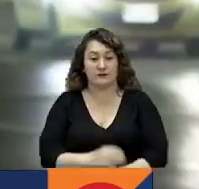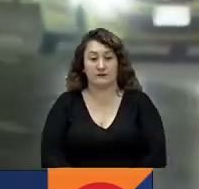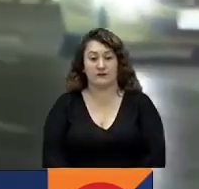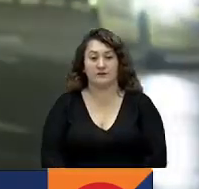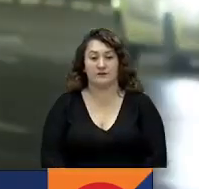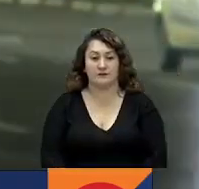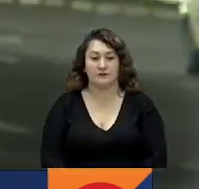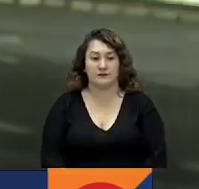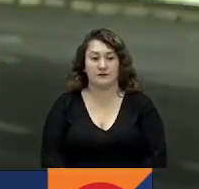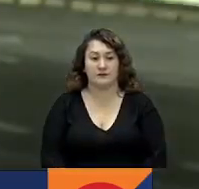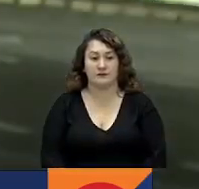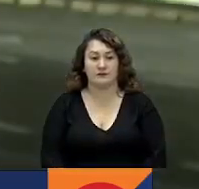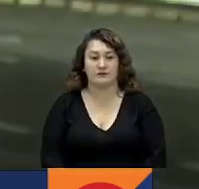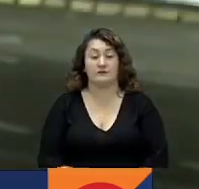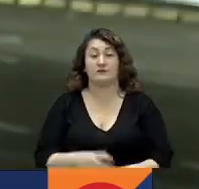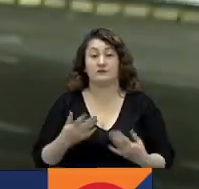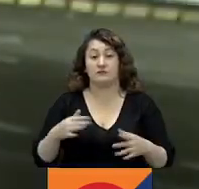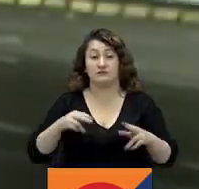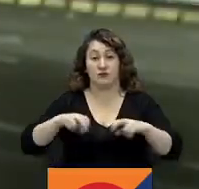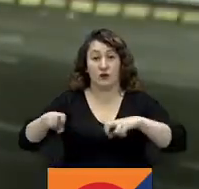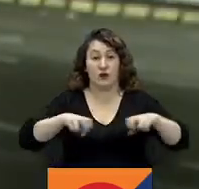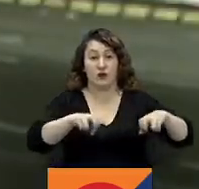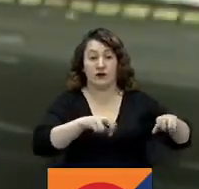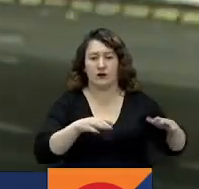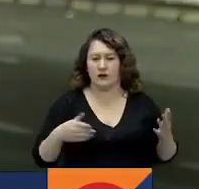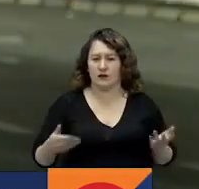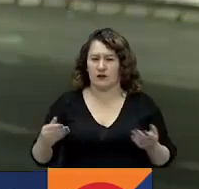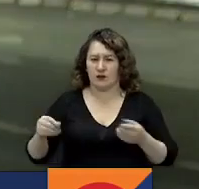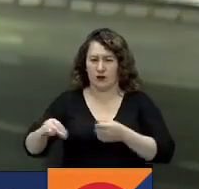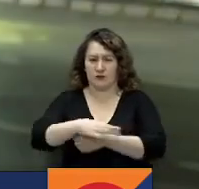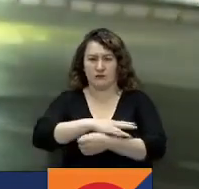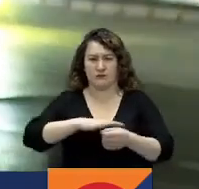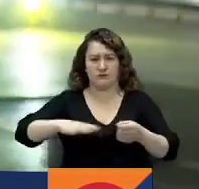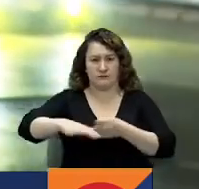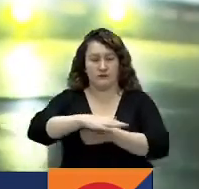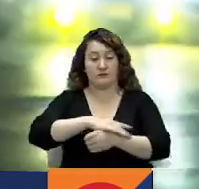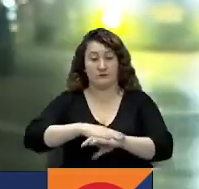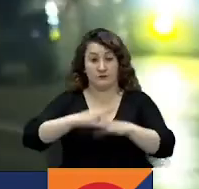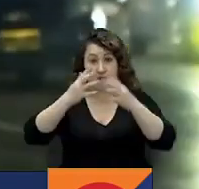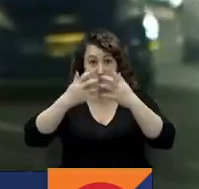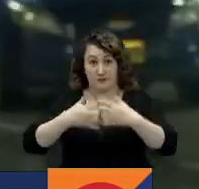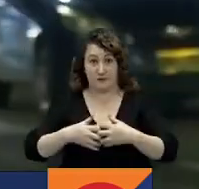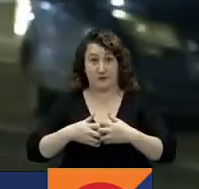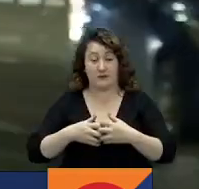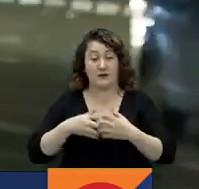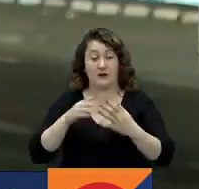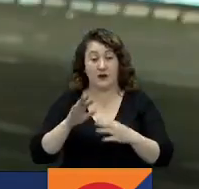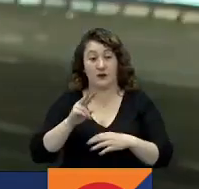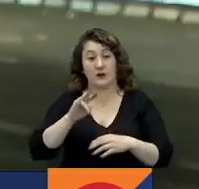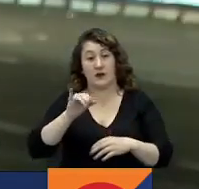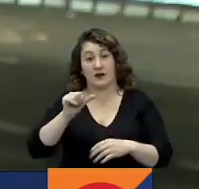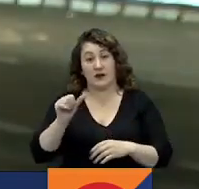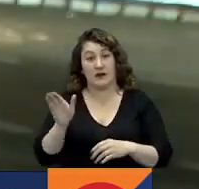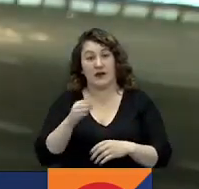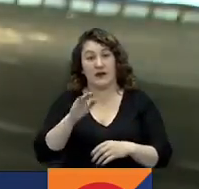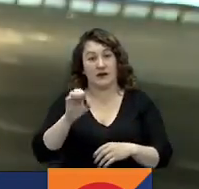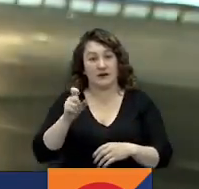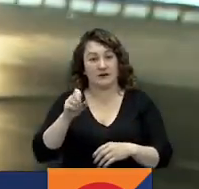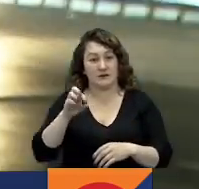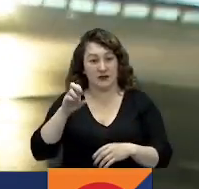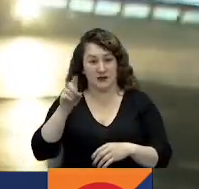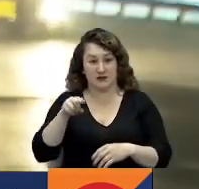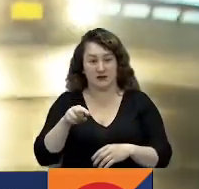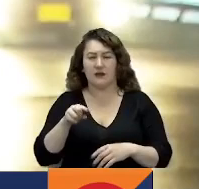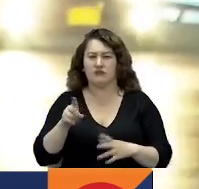A propósito de la movilidad por las vías del departamento de Cundinamarca, la empresa Vía Express nos confirma que todavía están en